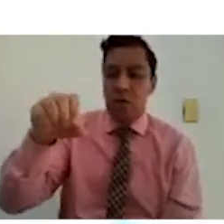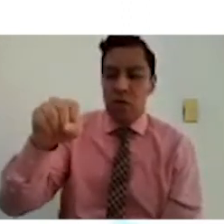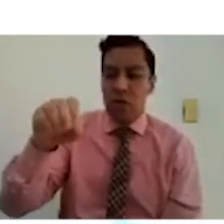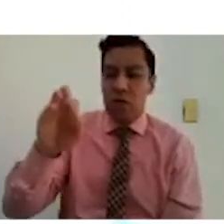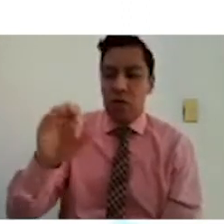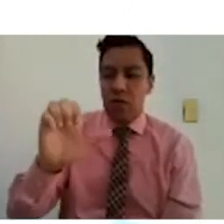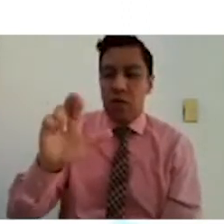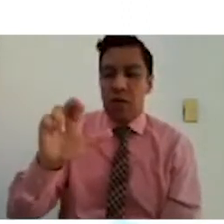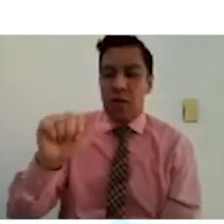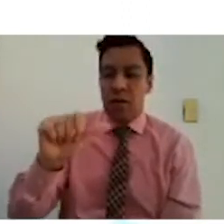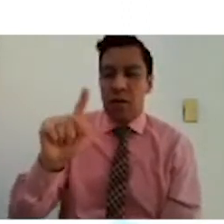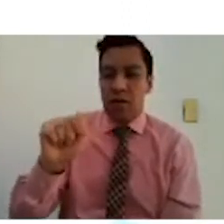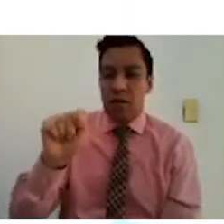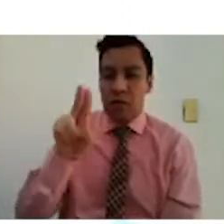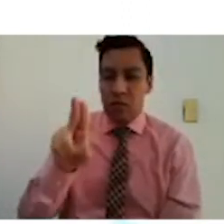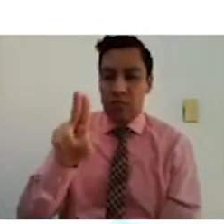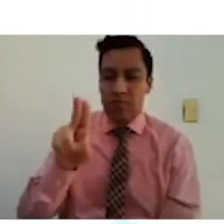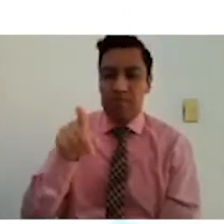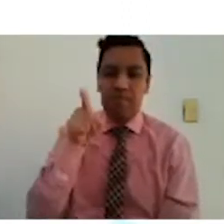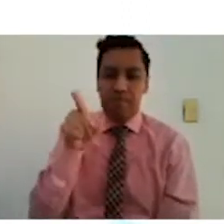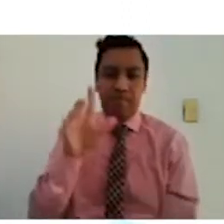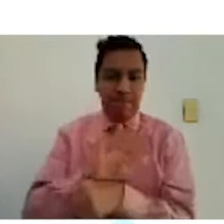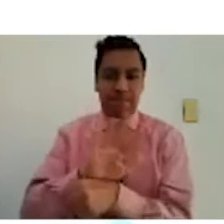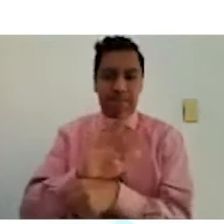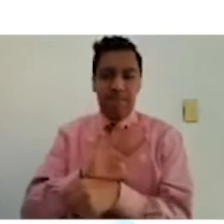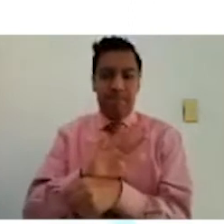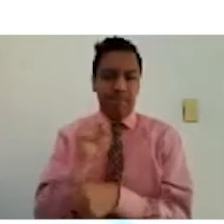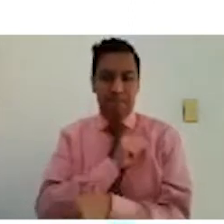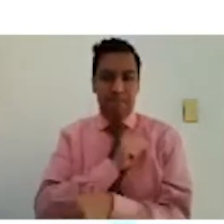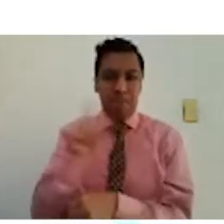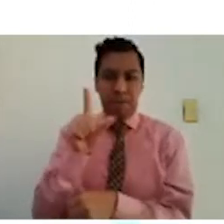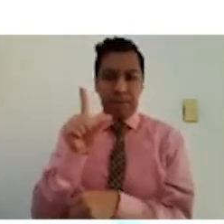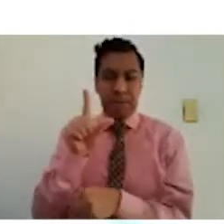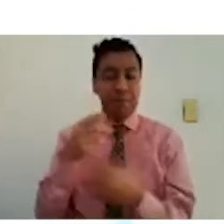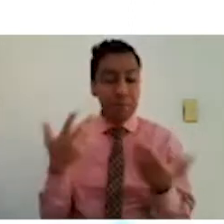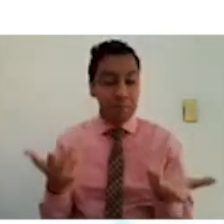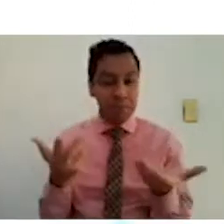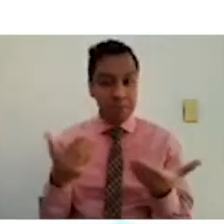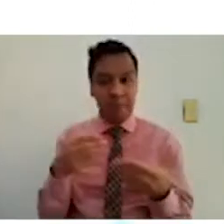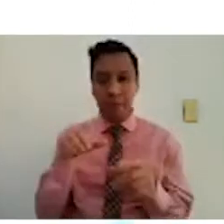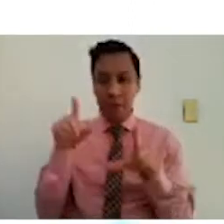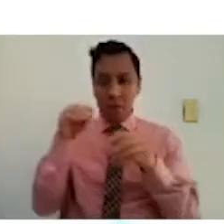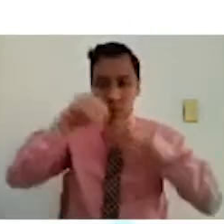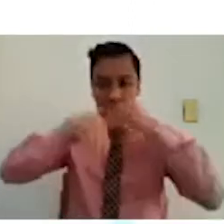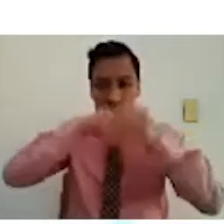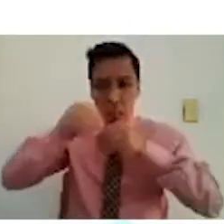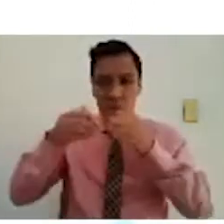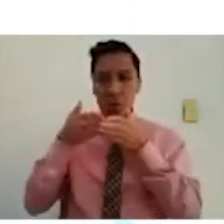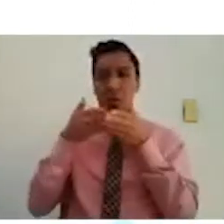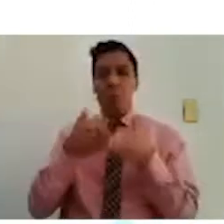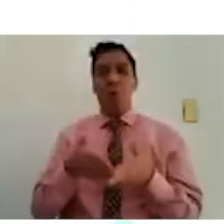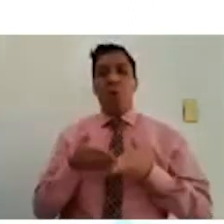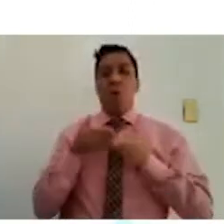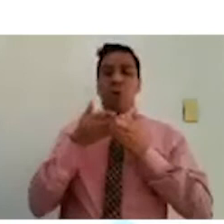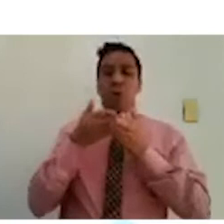públicos. Obviamente, el temor, el miedo. Así se recrea la llegada del barco al puerto